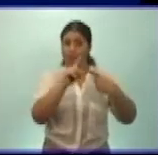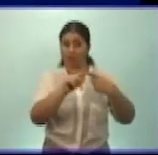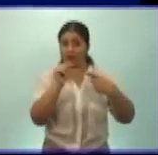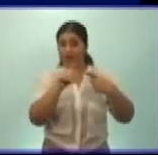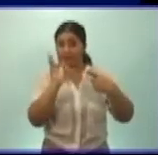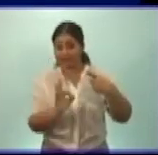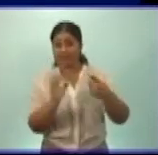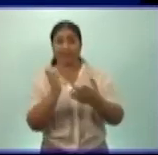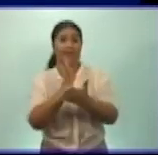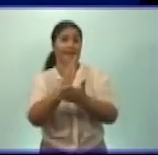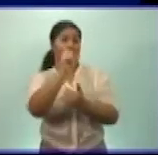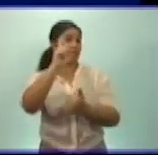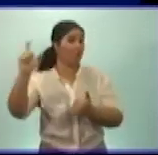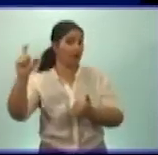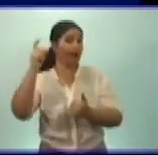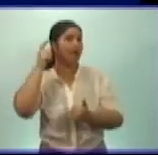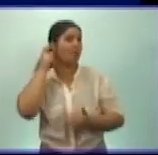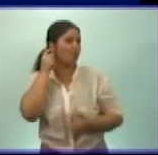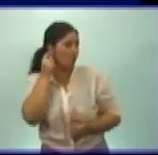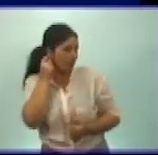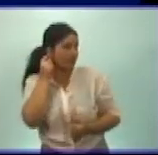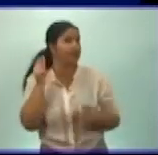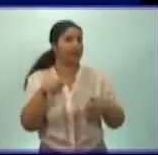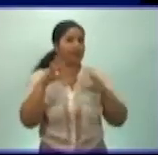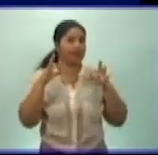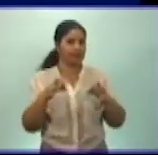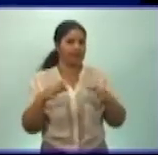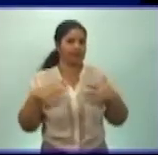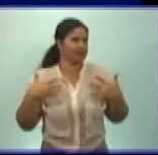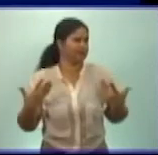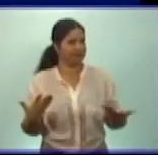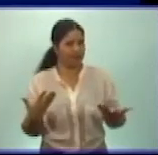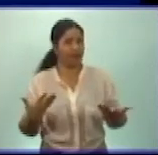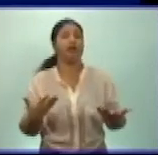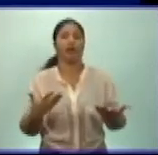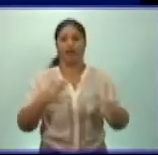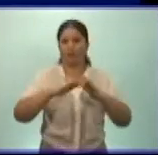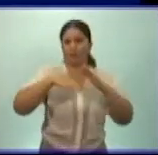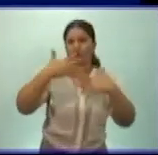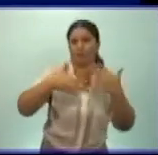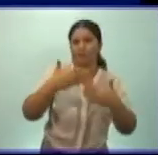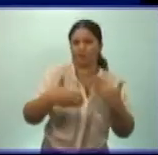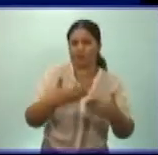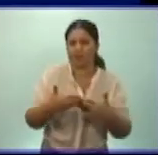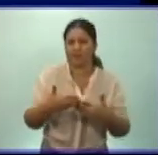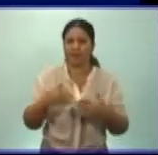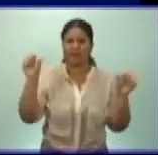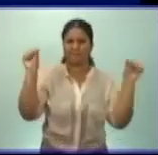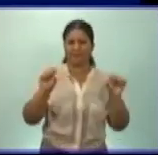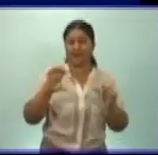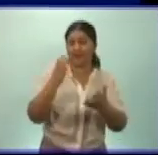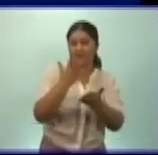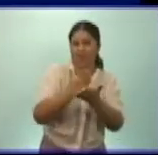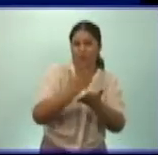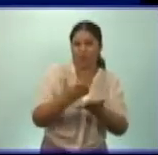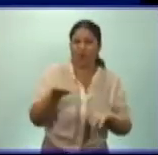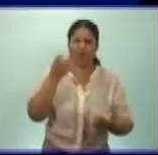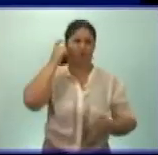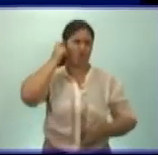critica la mala educación femenina. Otra de sus obras más importantes es El